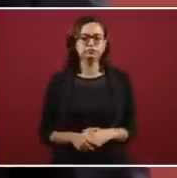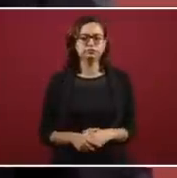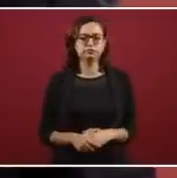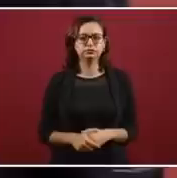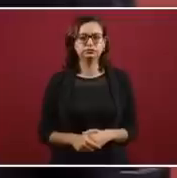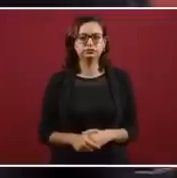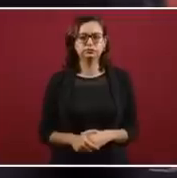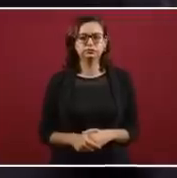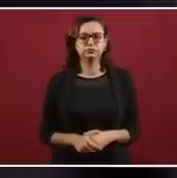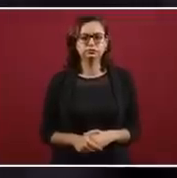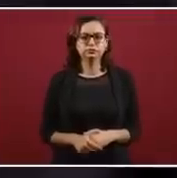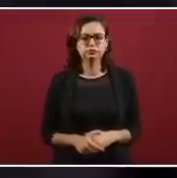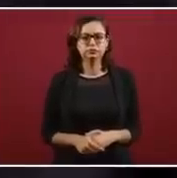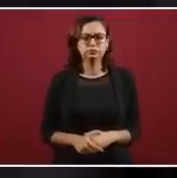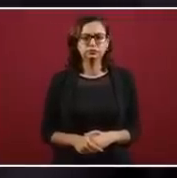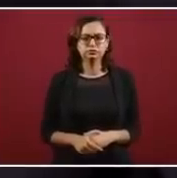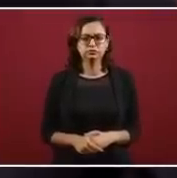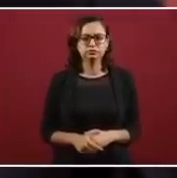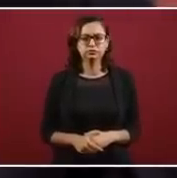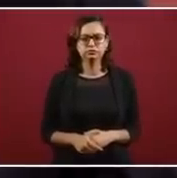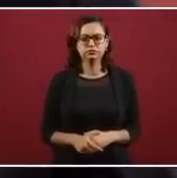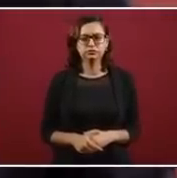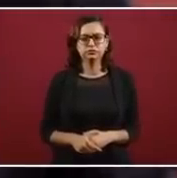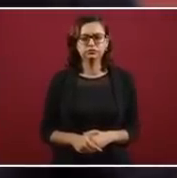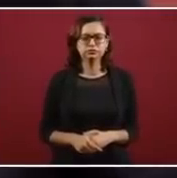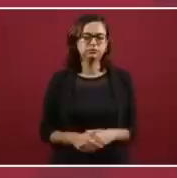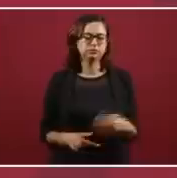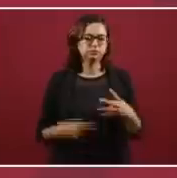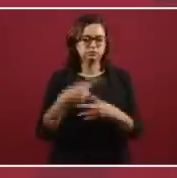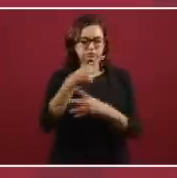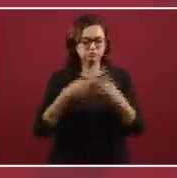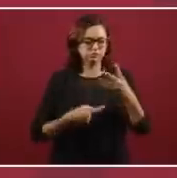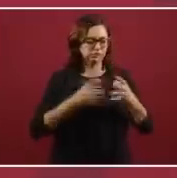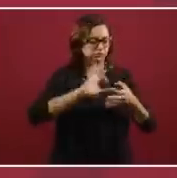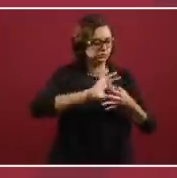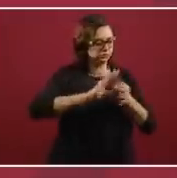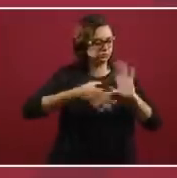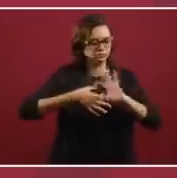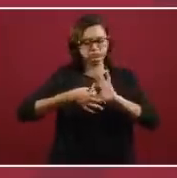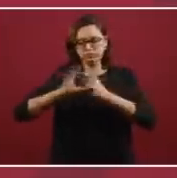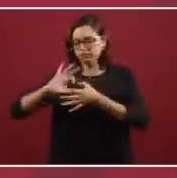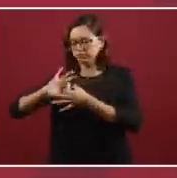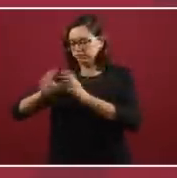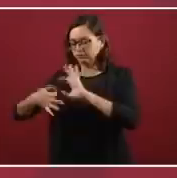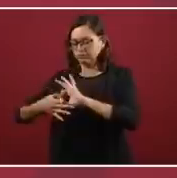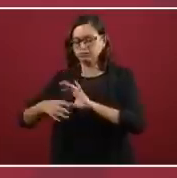O vamos a decir, cuatro eslabones de una cadena.